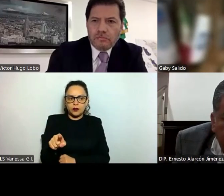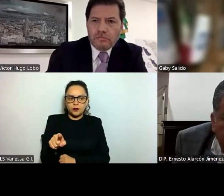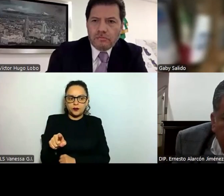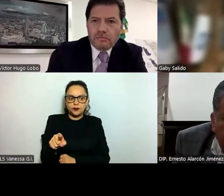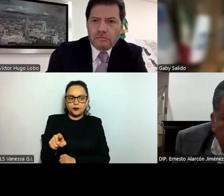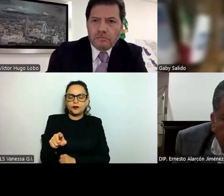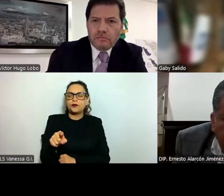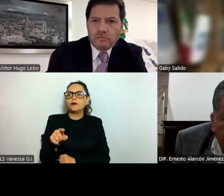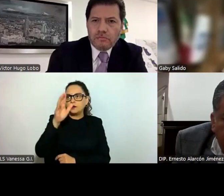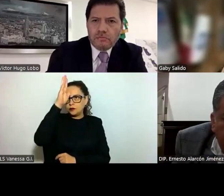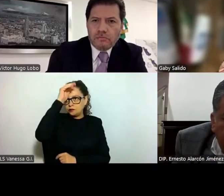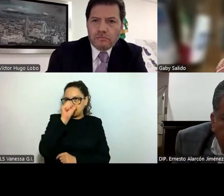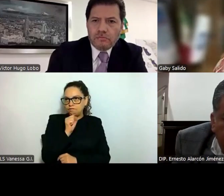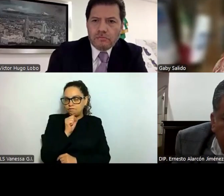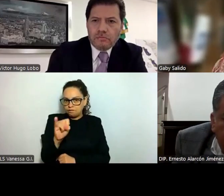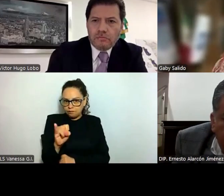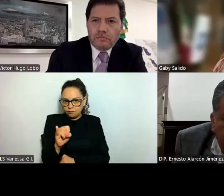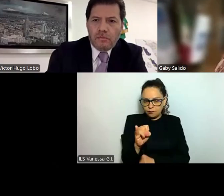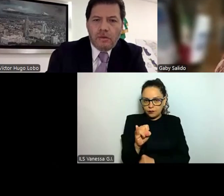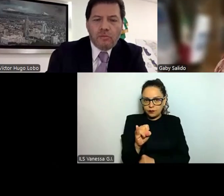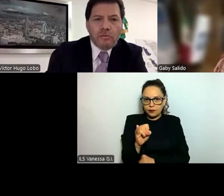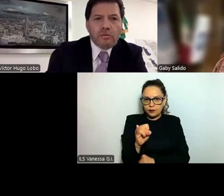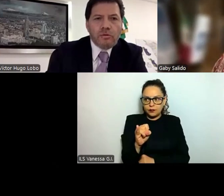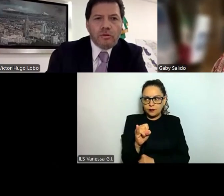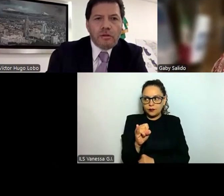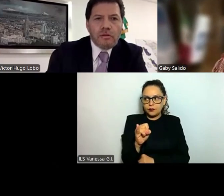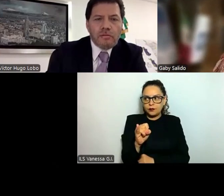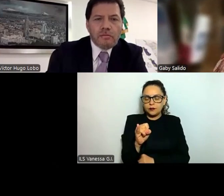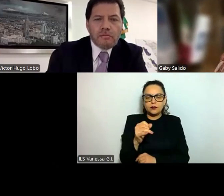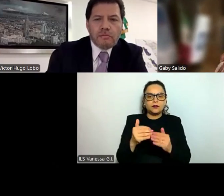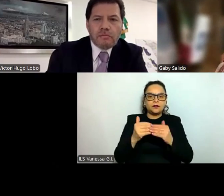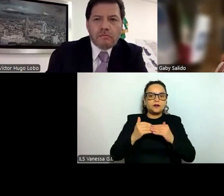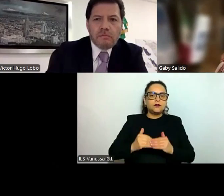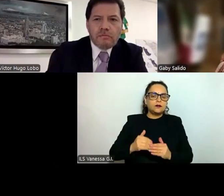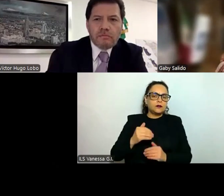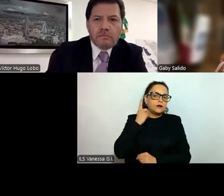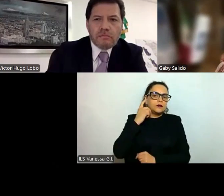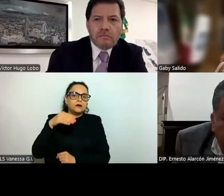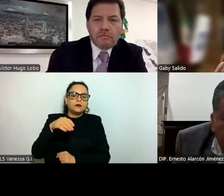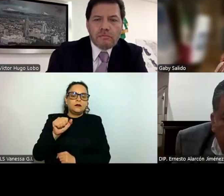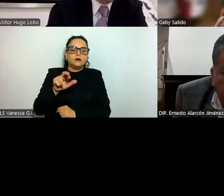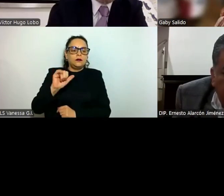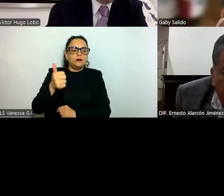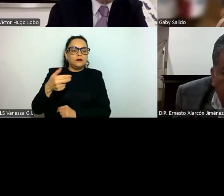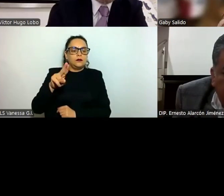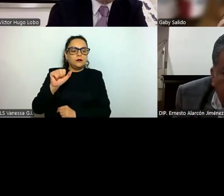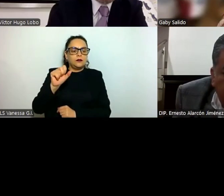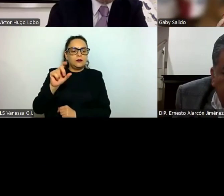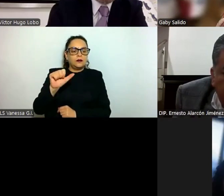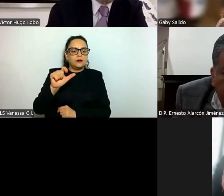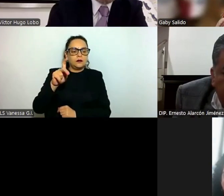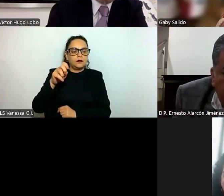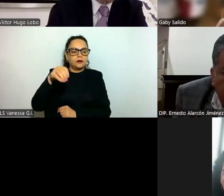Chávez, a favor. Gracias, diputada. Diputada María Guadalupe Morales Rubio.